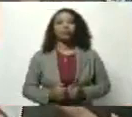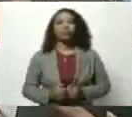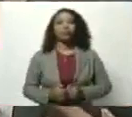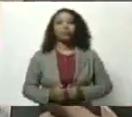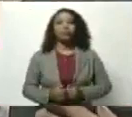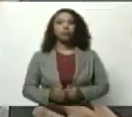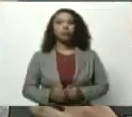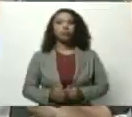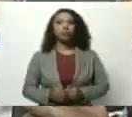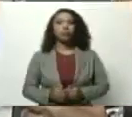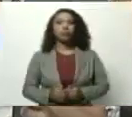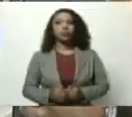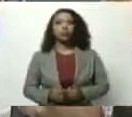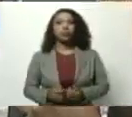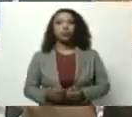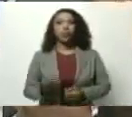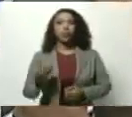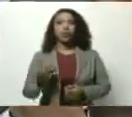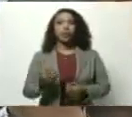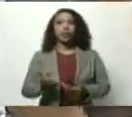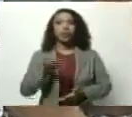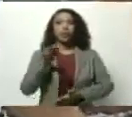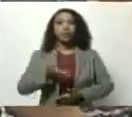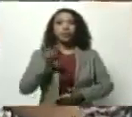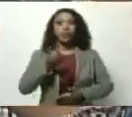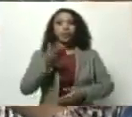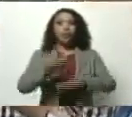no sólo es importante destacar